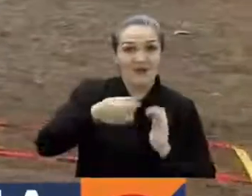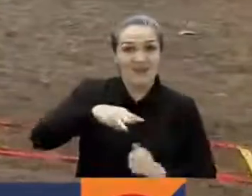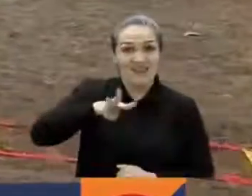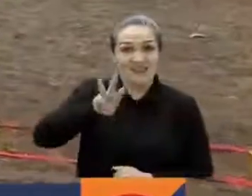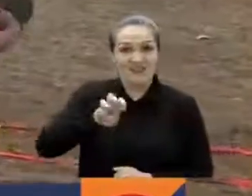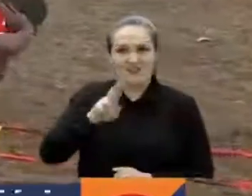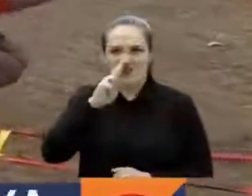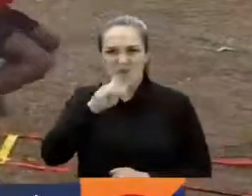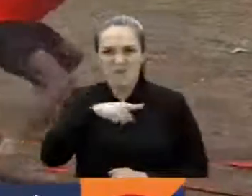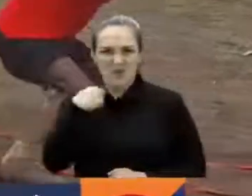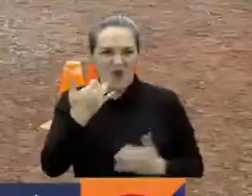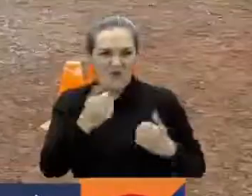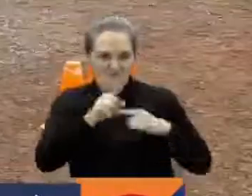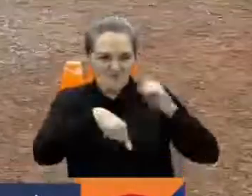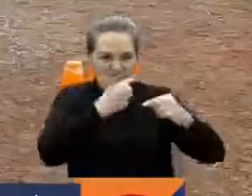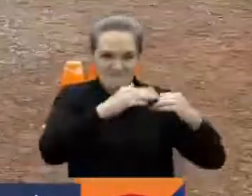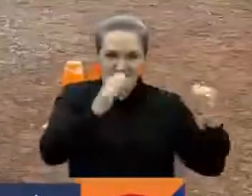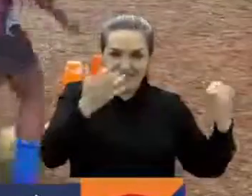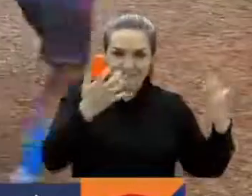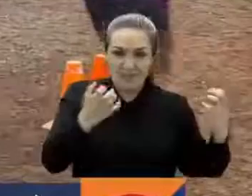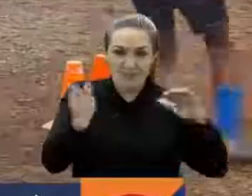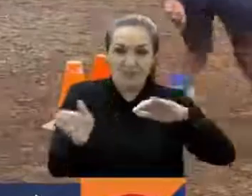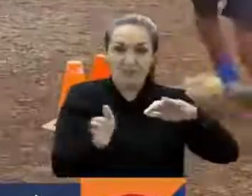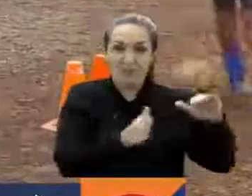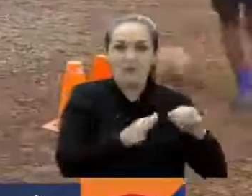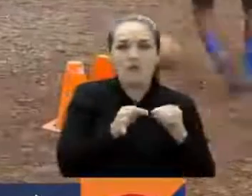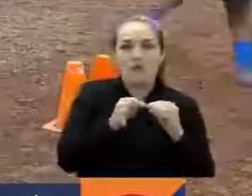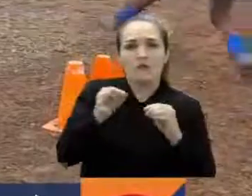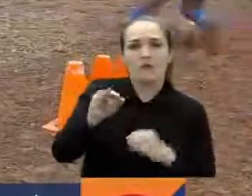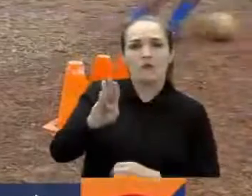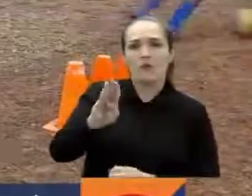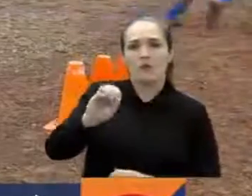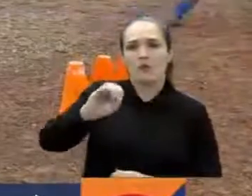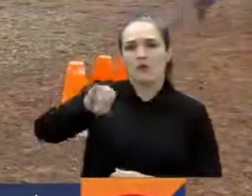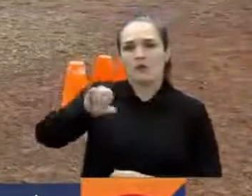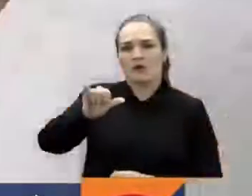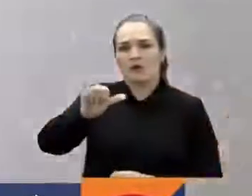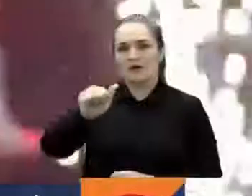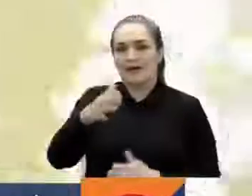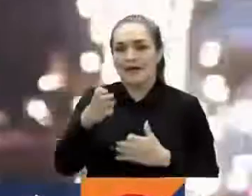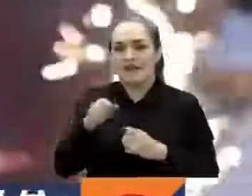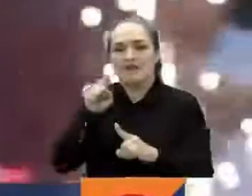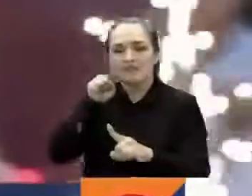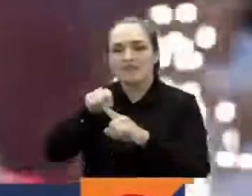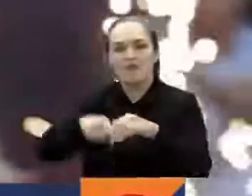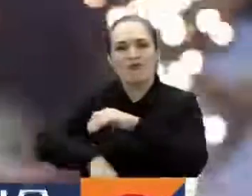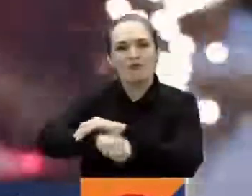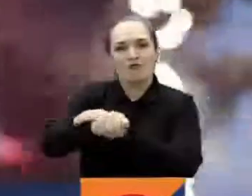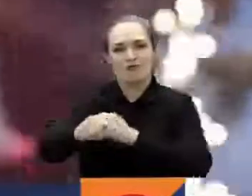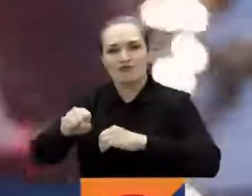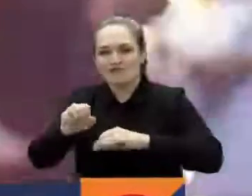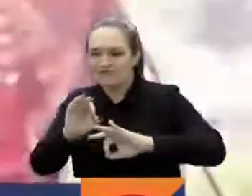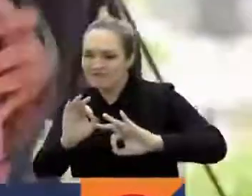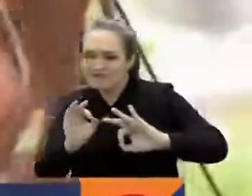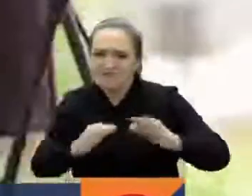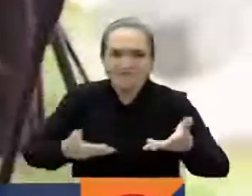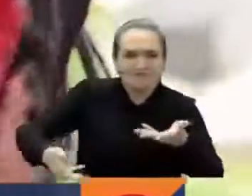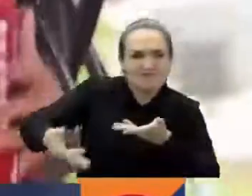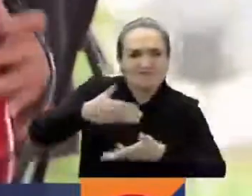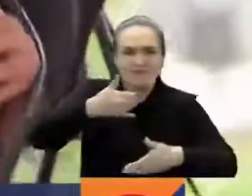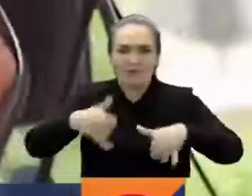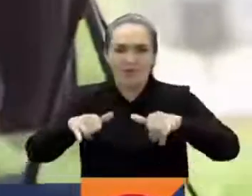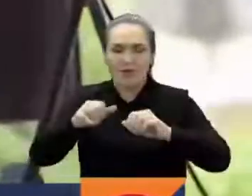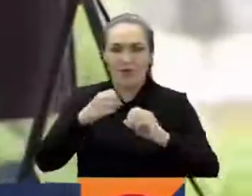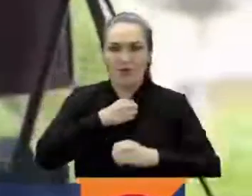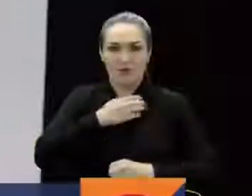Y como en Bojayá, a través del fútbol, quieren darle oportunidades a los niños de la región. Y en cultura, vuelve la